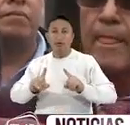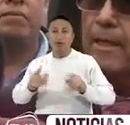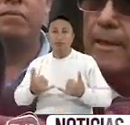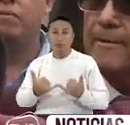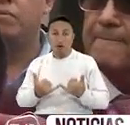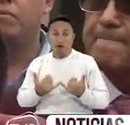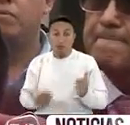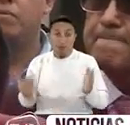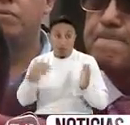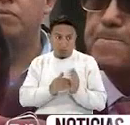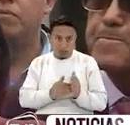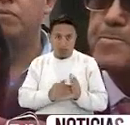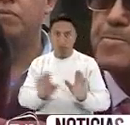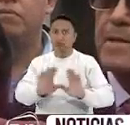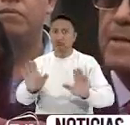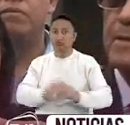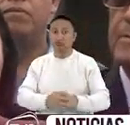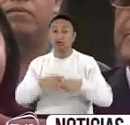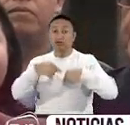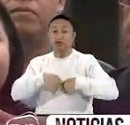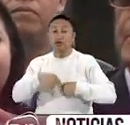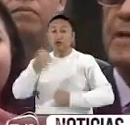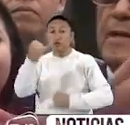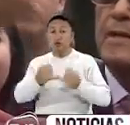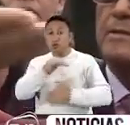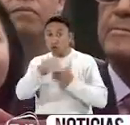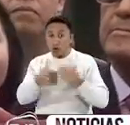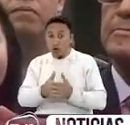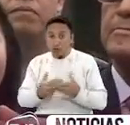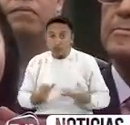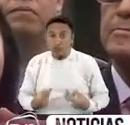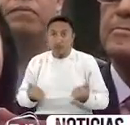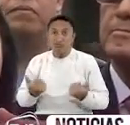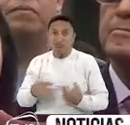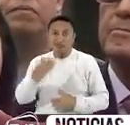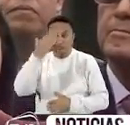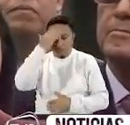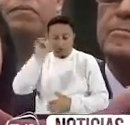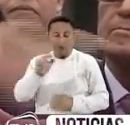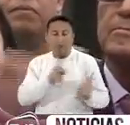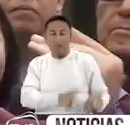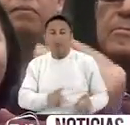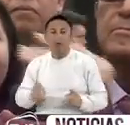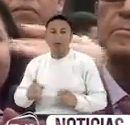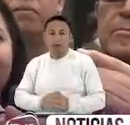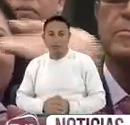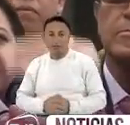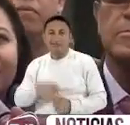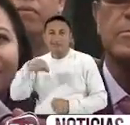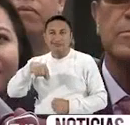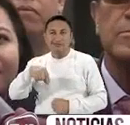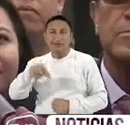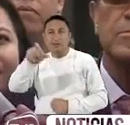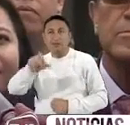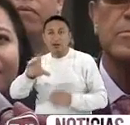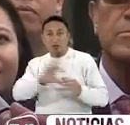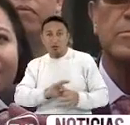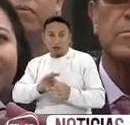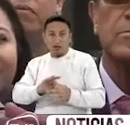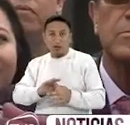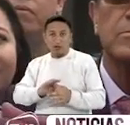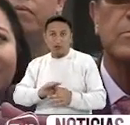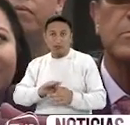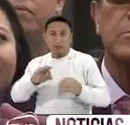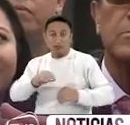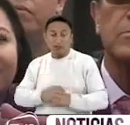podemos repetir. Nosotros vamos a gastar hasta el último centavo porque sabemos planificar. Y aquí existen distinguidos compañeros en mi